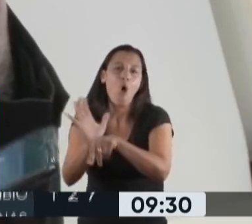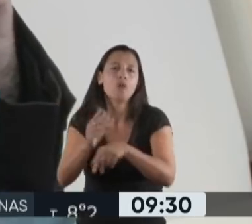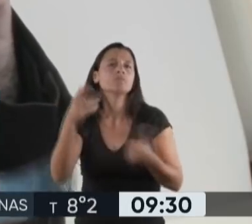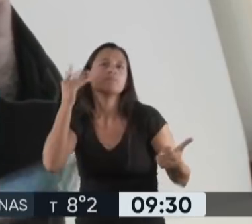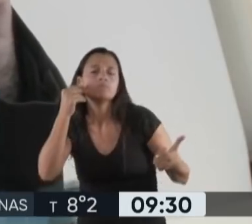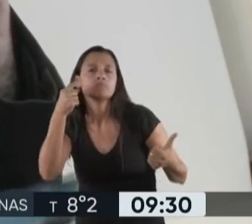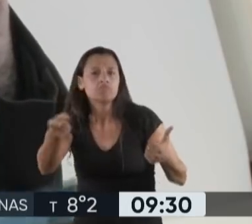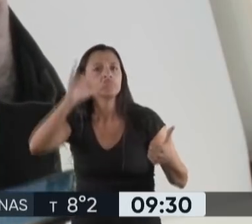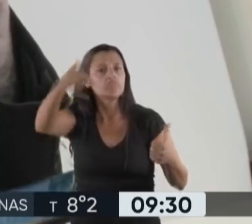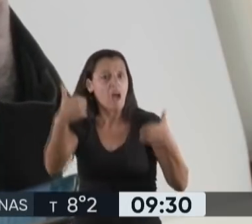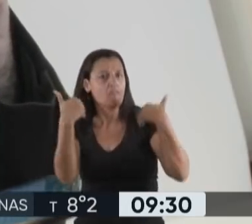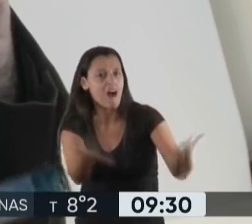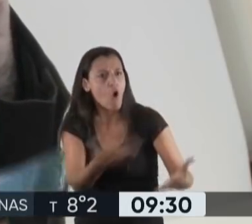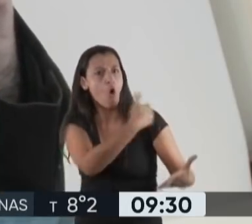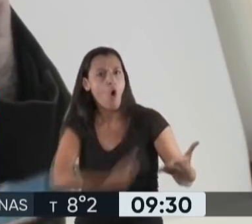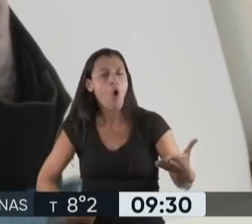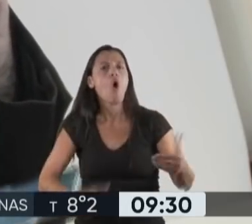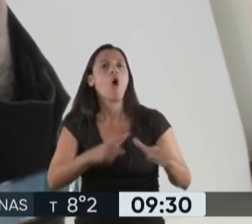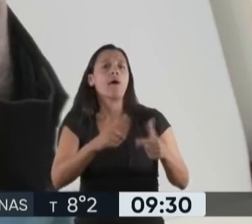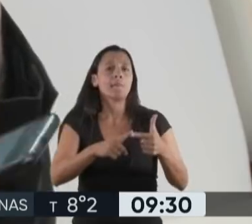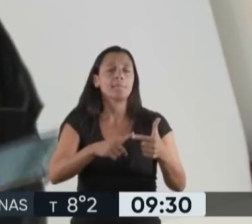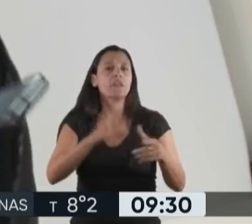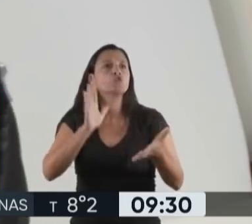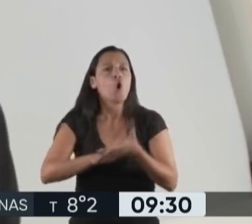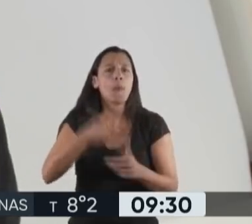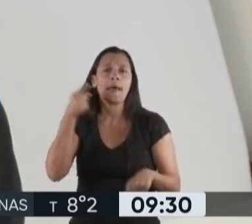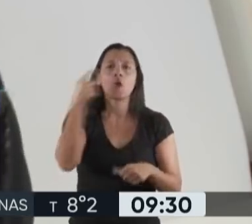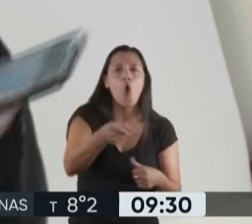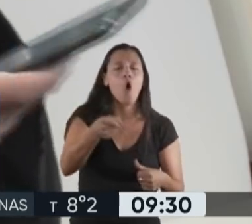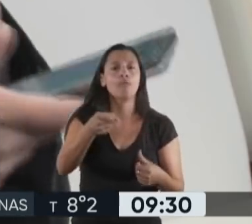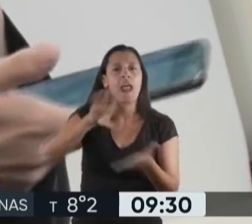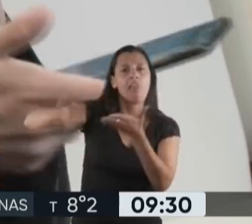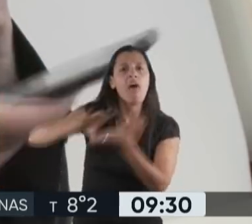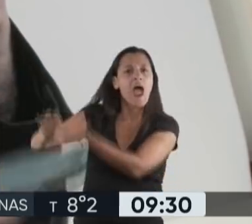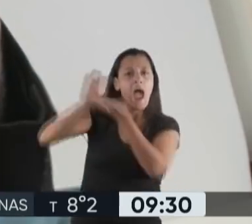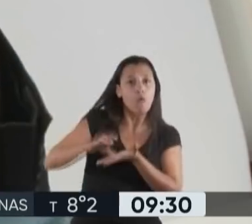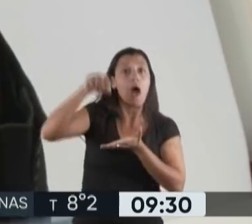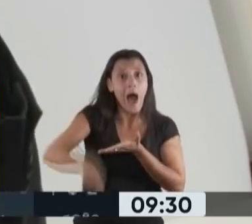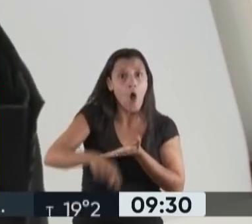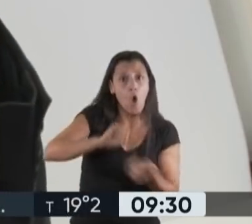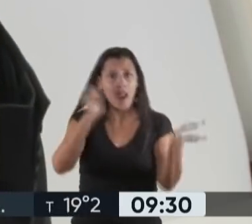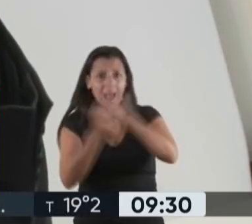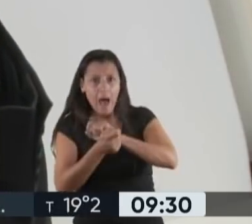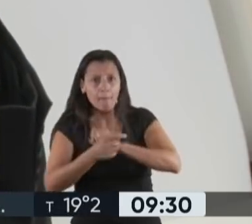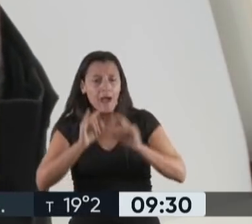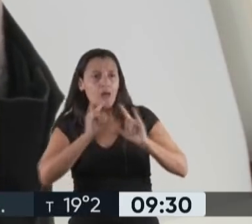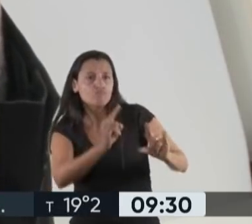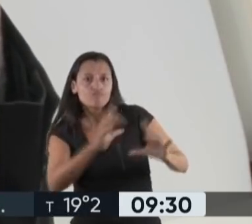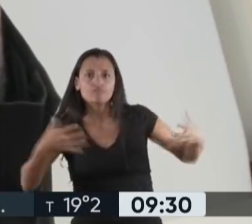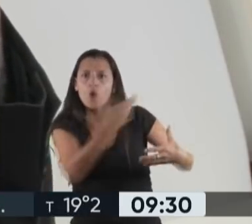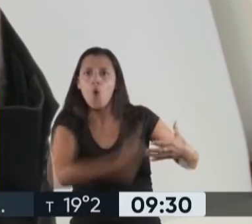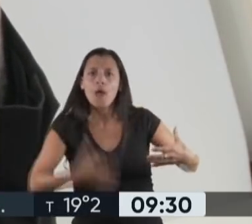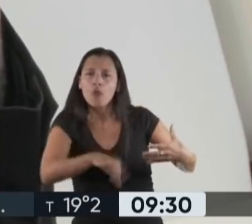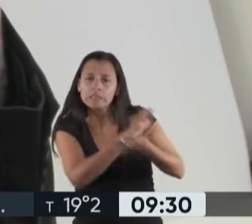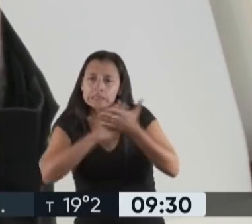el propio Alberto Fernández, al endeudamiento de Mauricio Macri, que ahora tiene que negociar, aunque como dijo usted, es lo que sea en el